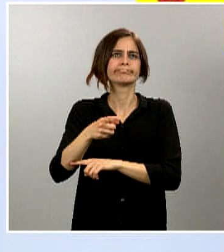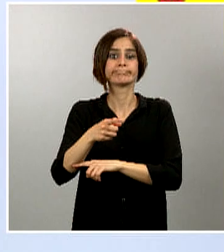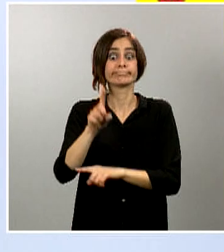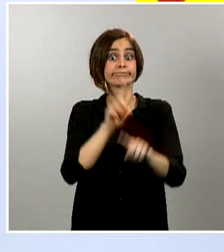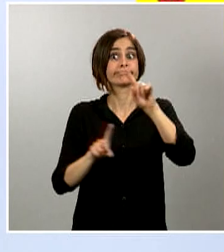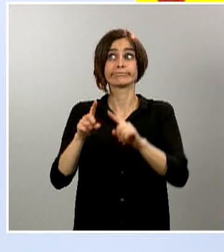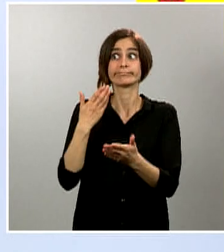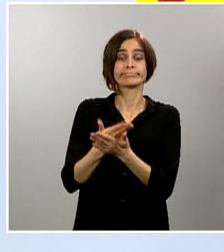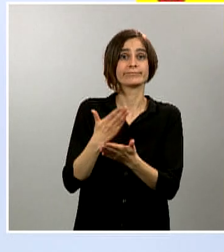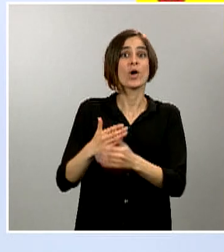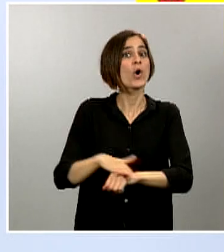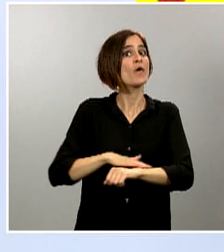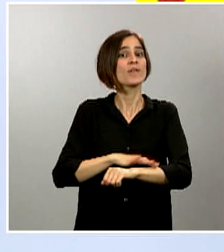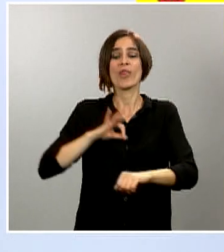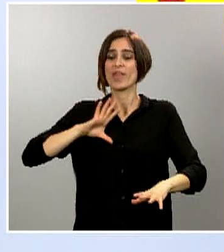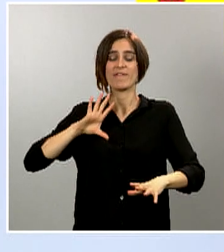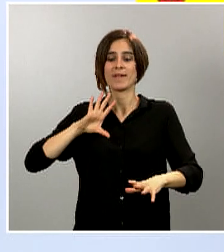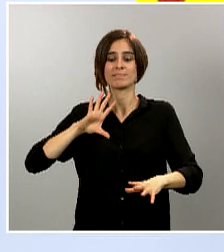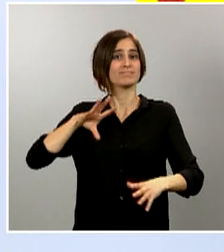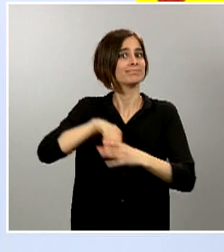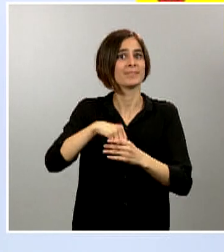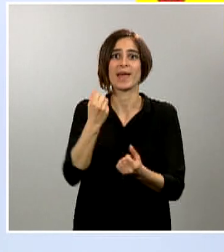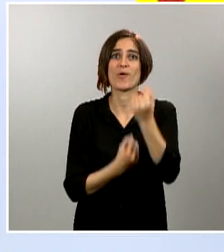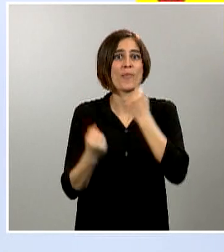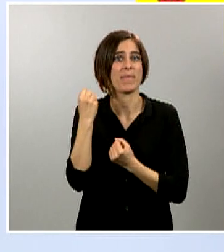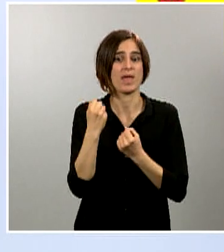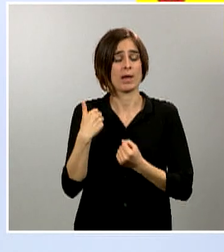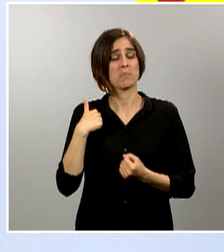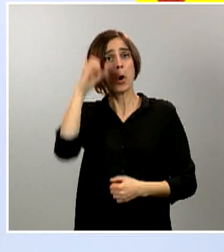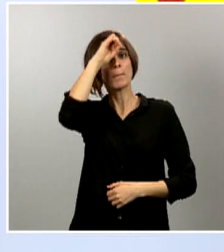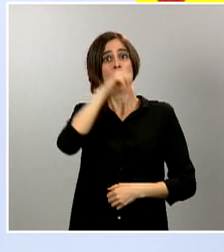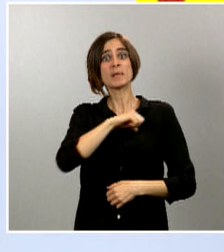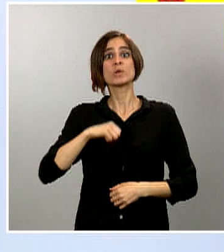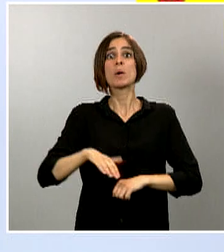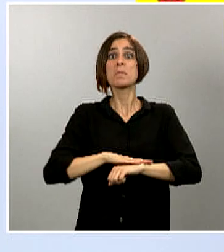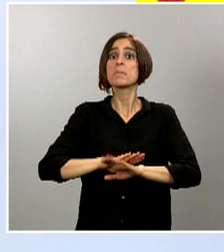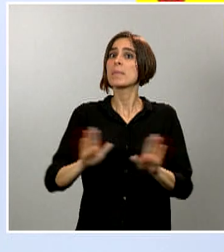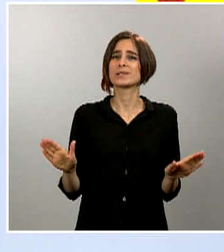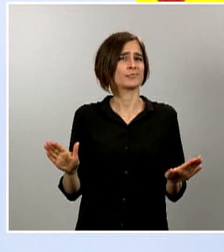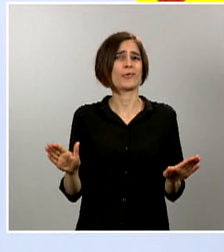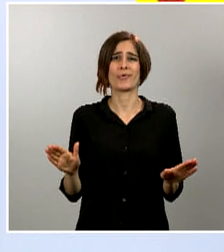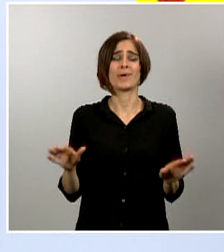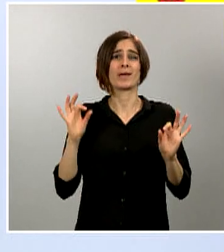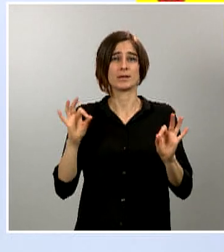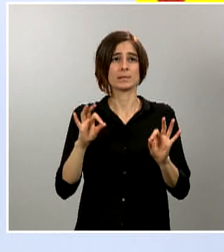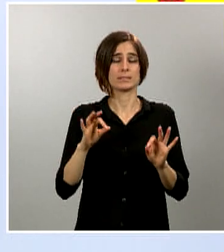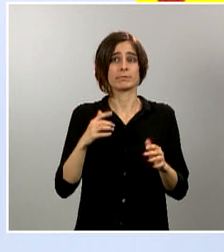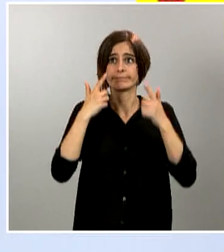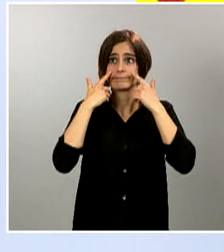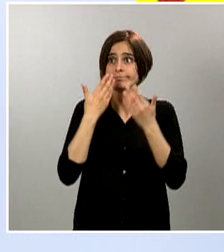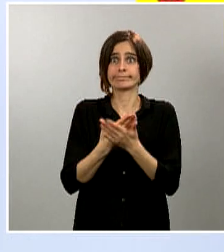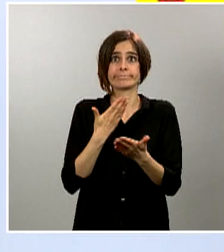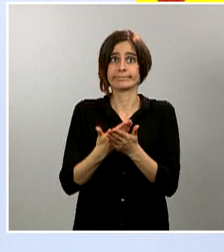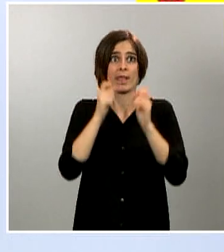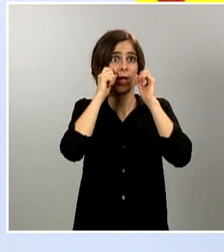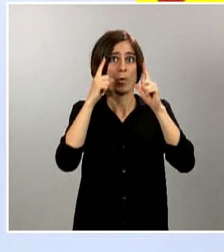economía. Y esto no es solo una apreciación personal o del Gobierno, es un diagnóstico extendido,